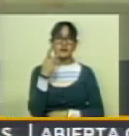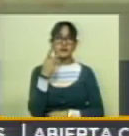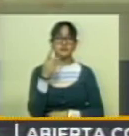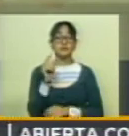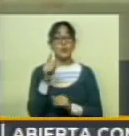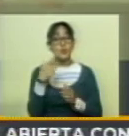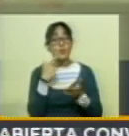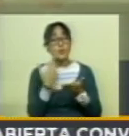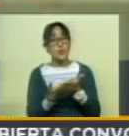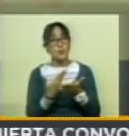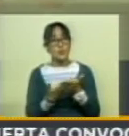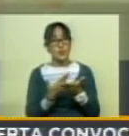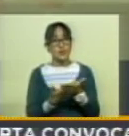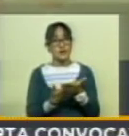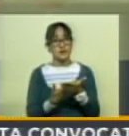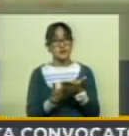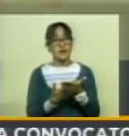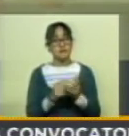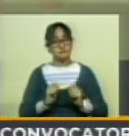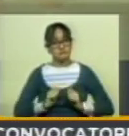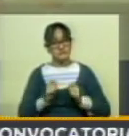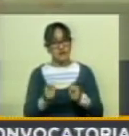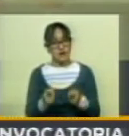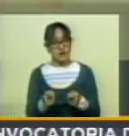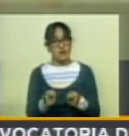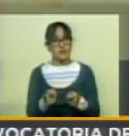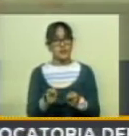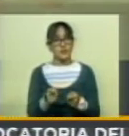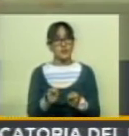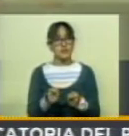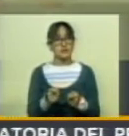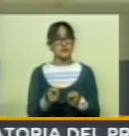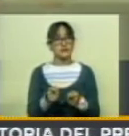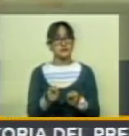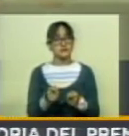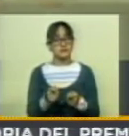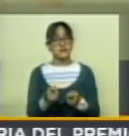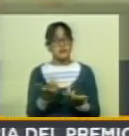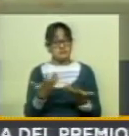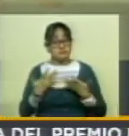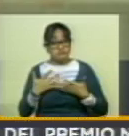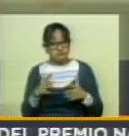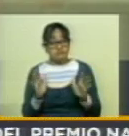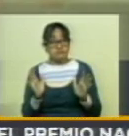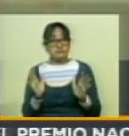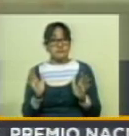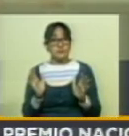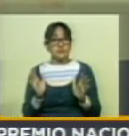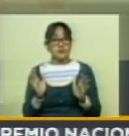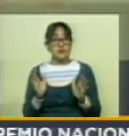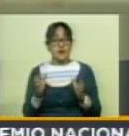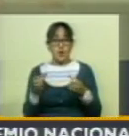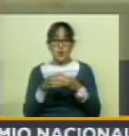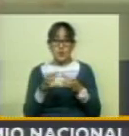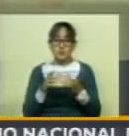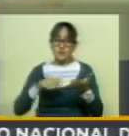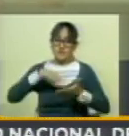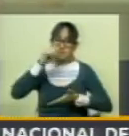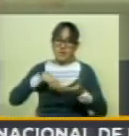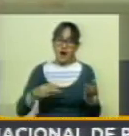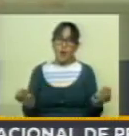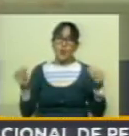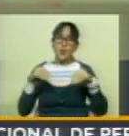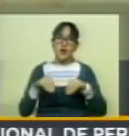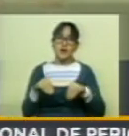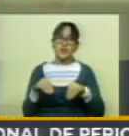de las propuestas que le fueron entregadas a usted es que se había la posibilidad de que los candidatos firmaran un acuerdo